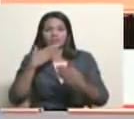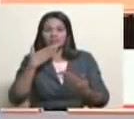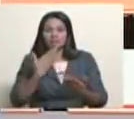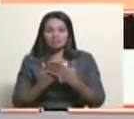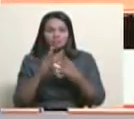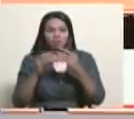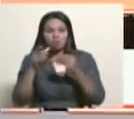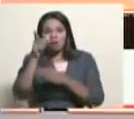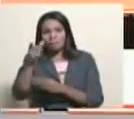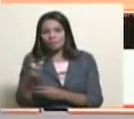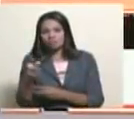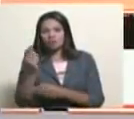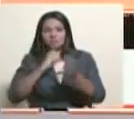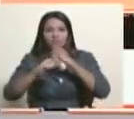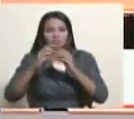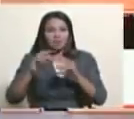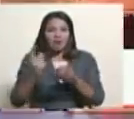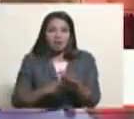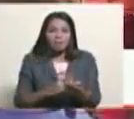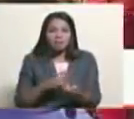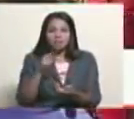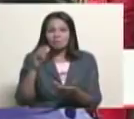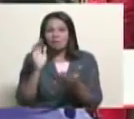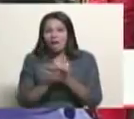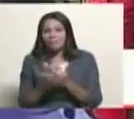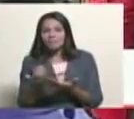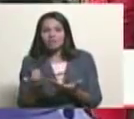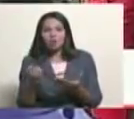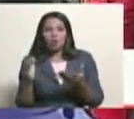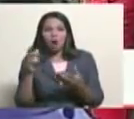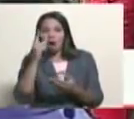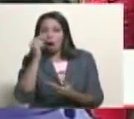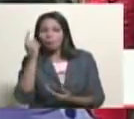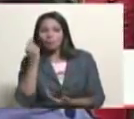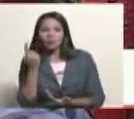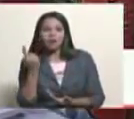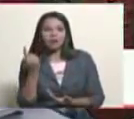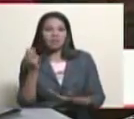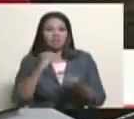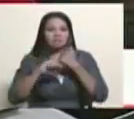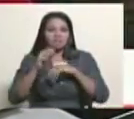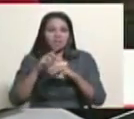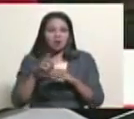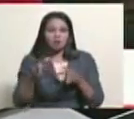agradecimiento y de hermandad, compañeros, compañeras,